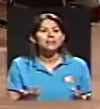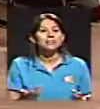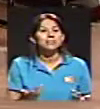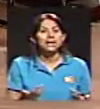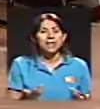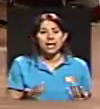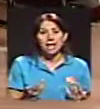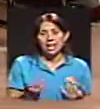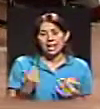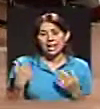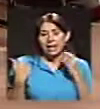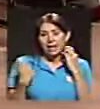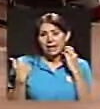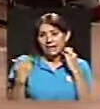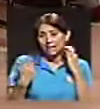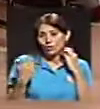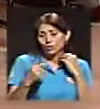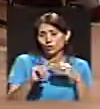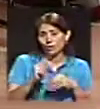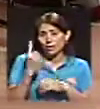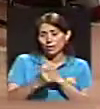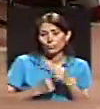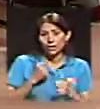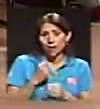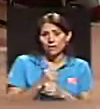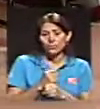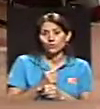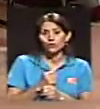en estos primeros años